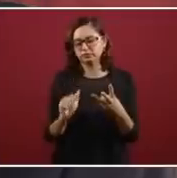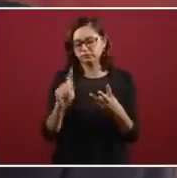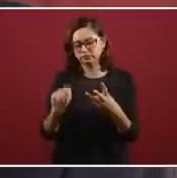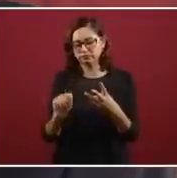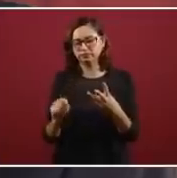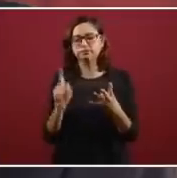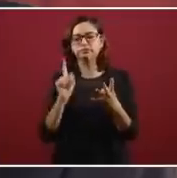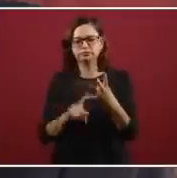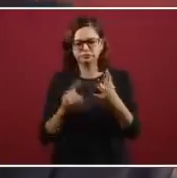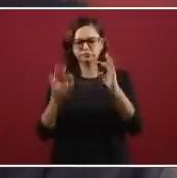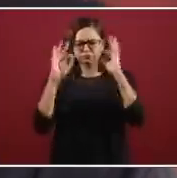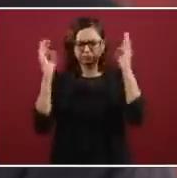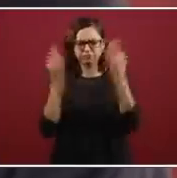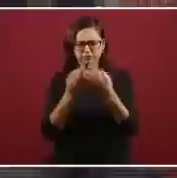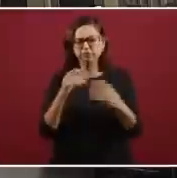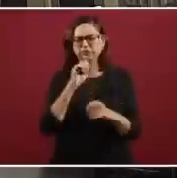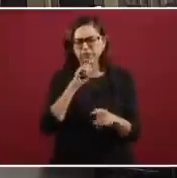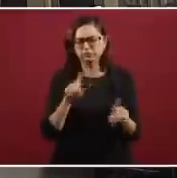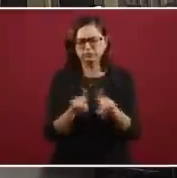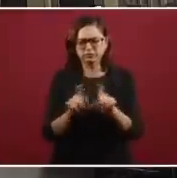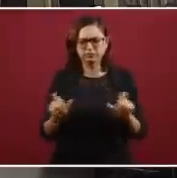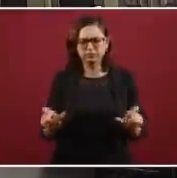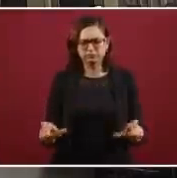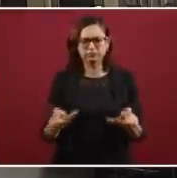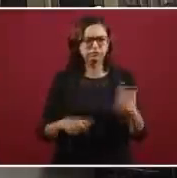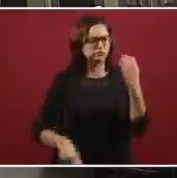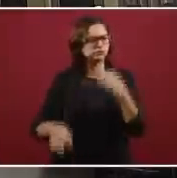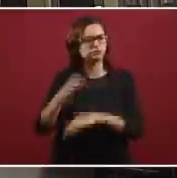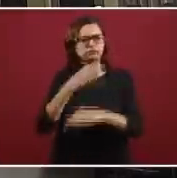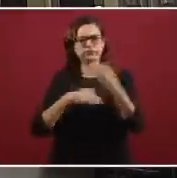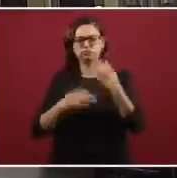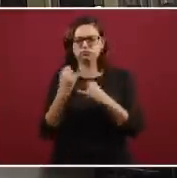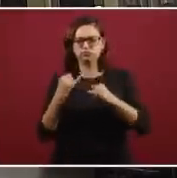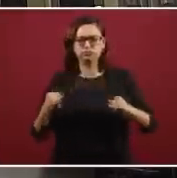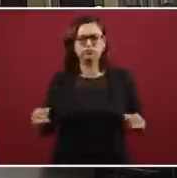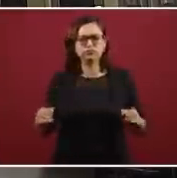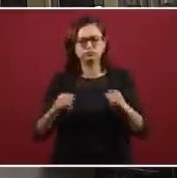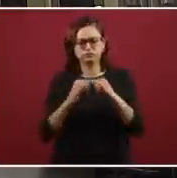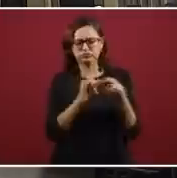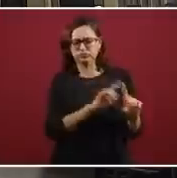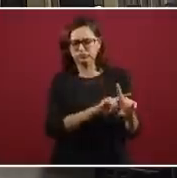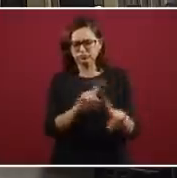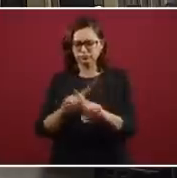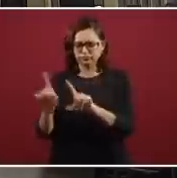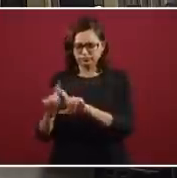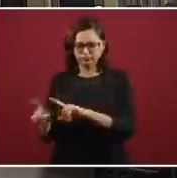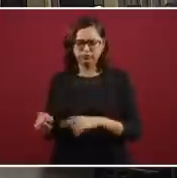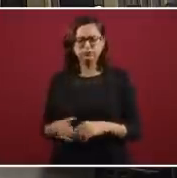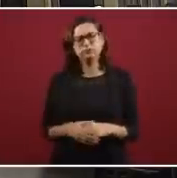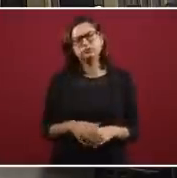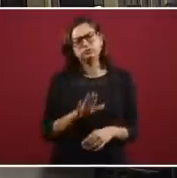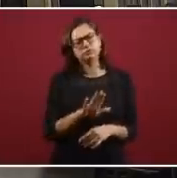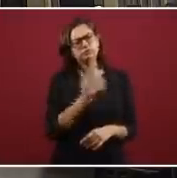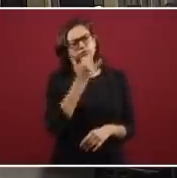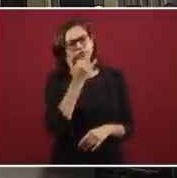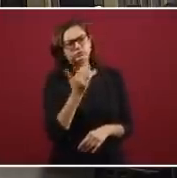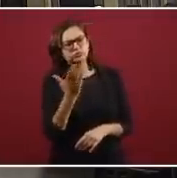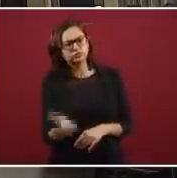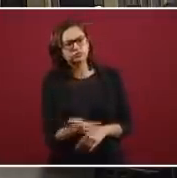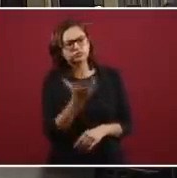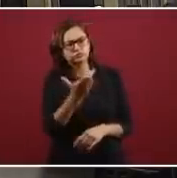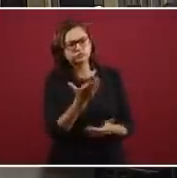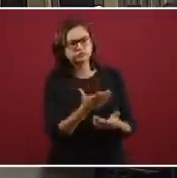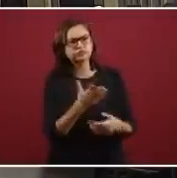al SAT, aduanas, a todas las dependencias. ¿Usted está contemplando reunirse próximamente con